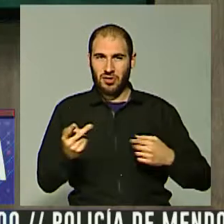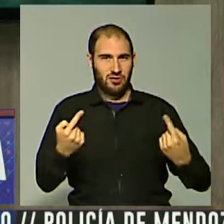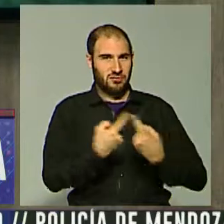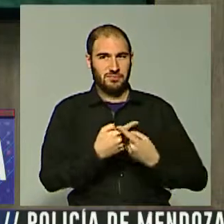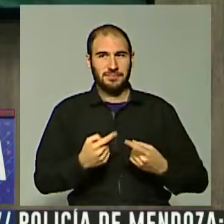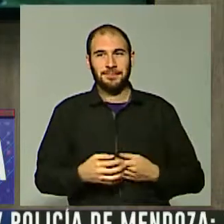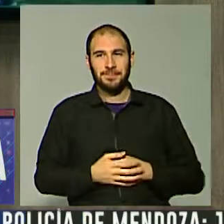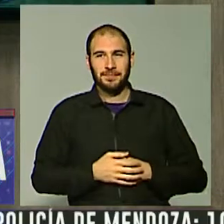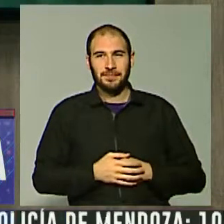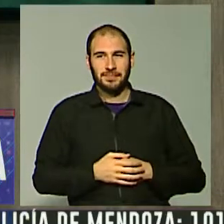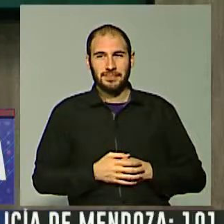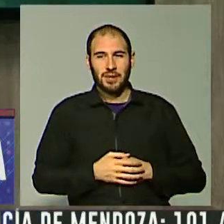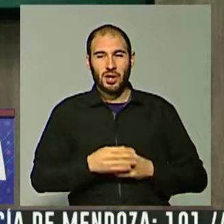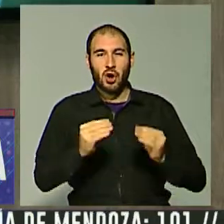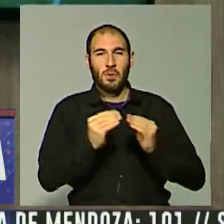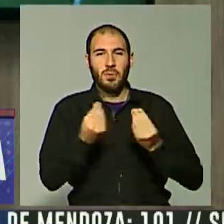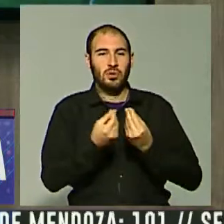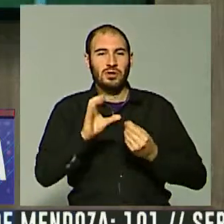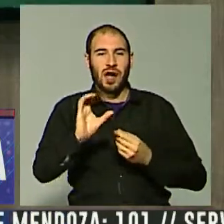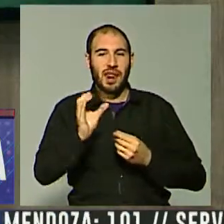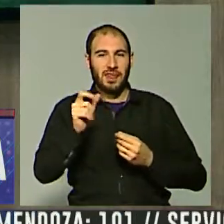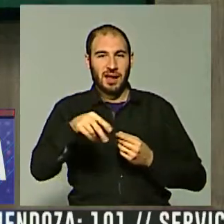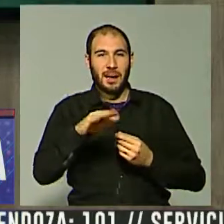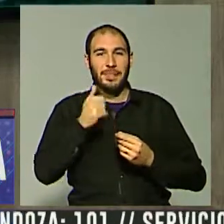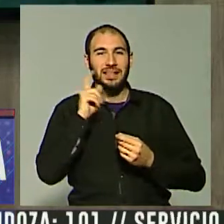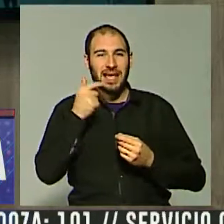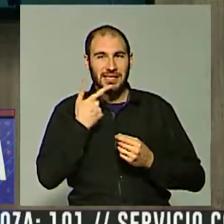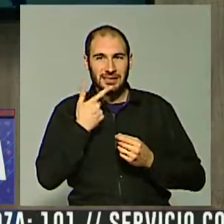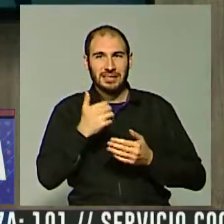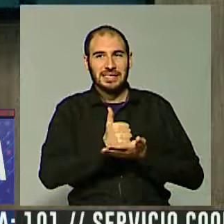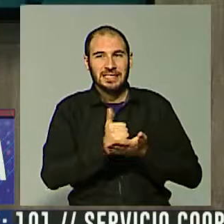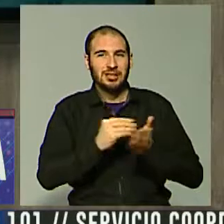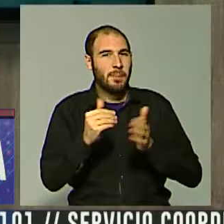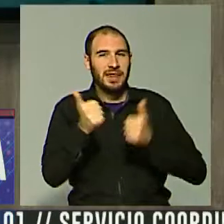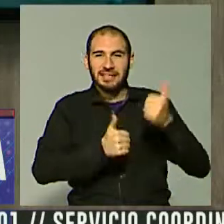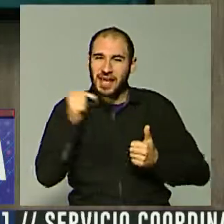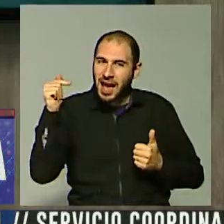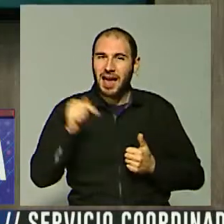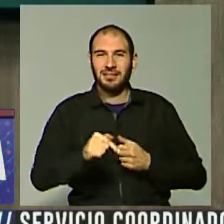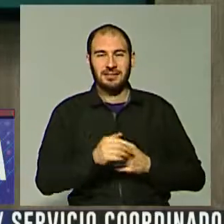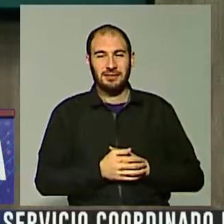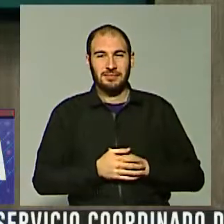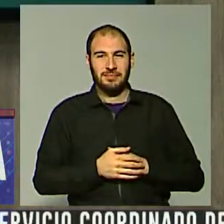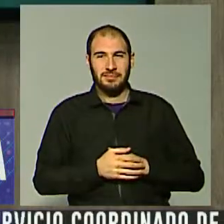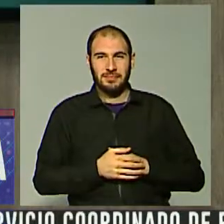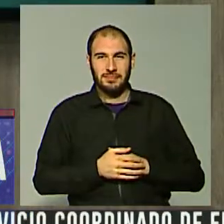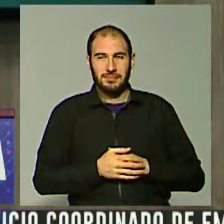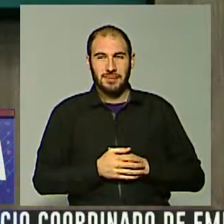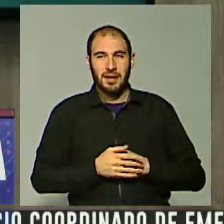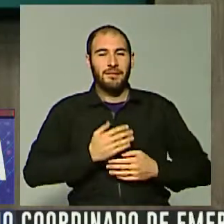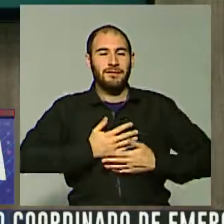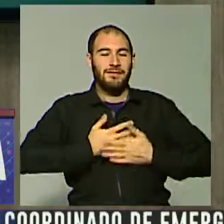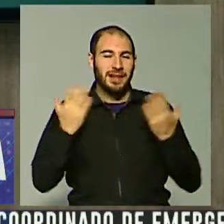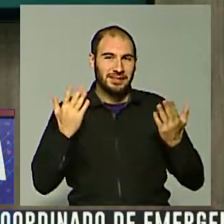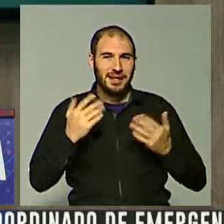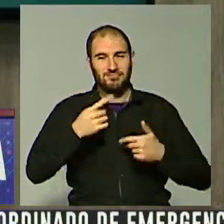Rivadavia. Muchos compañeros del canal, incluyendo a Matías Turlay, van a estar esperando ese partido. Más allá de que la felicidad